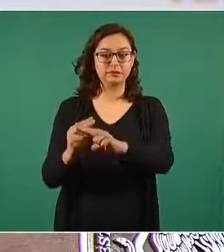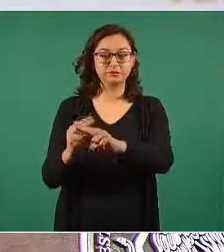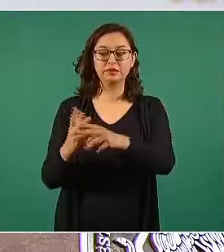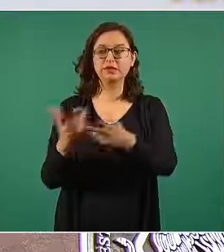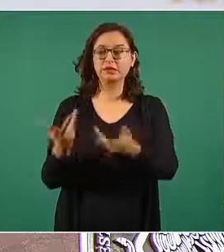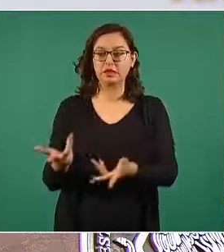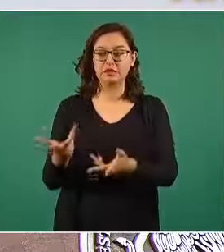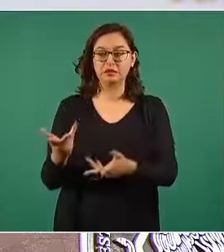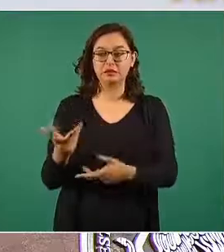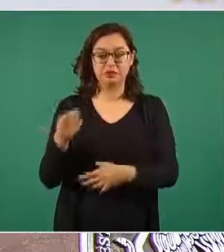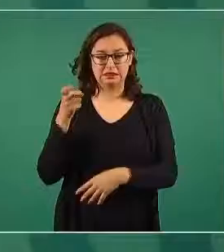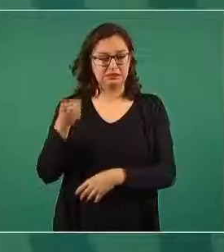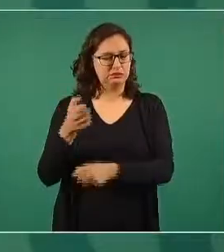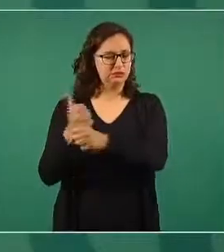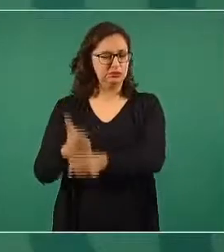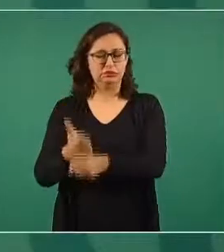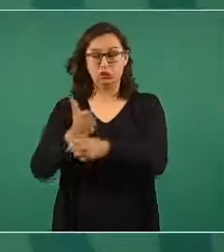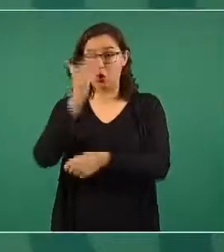de ellos,